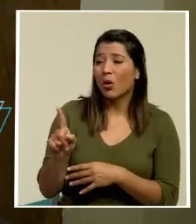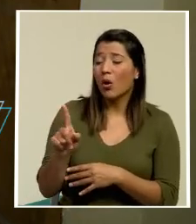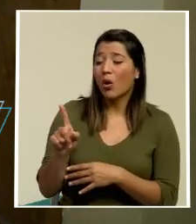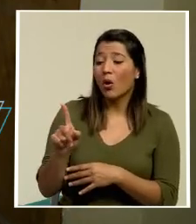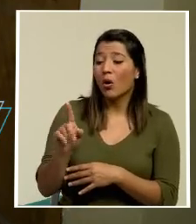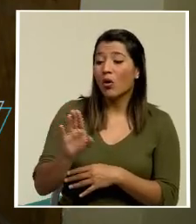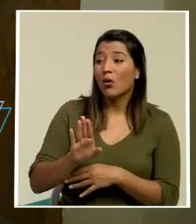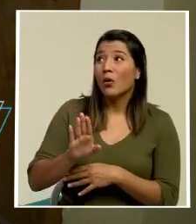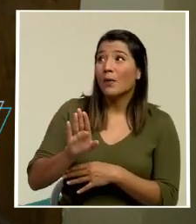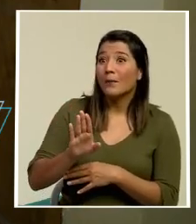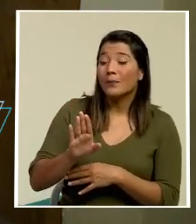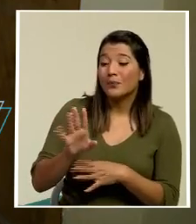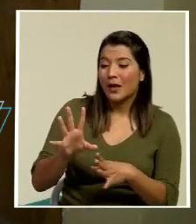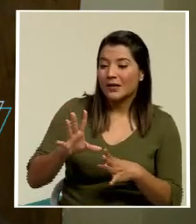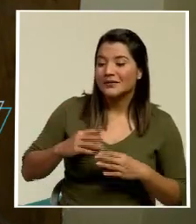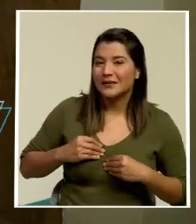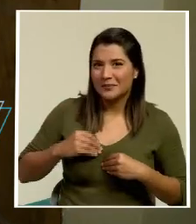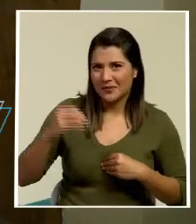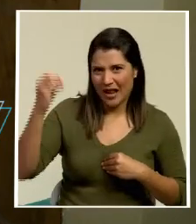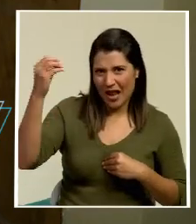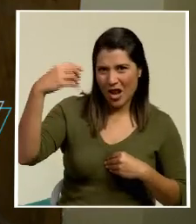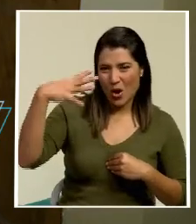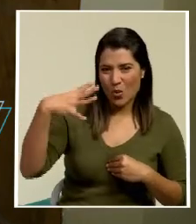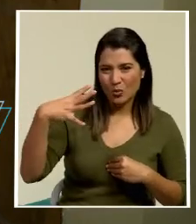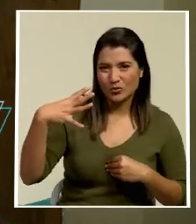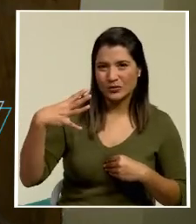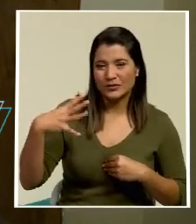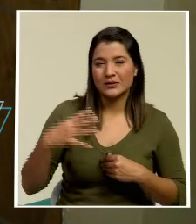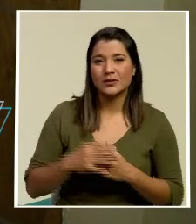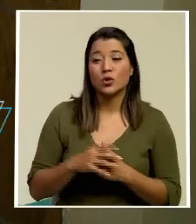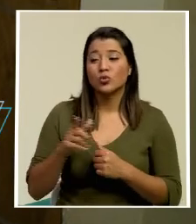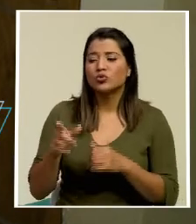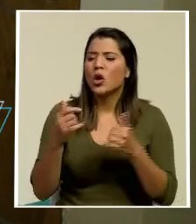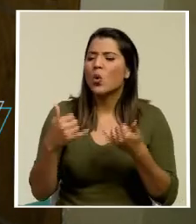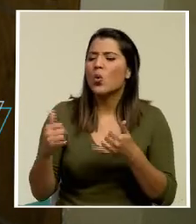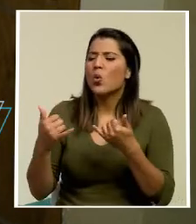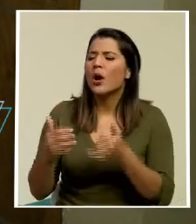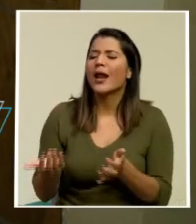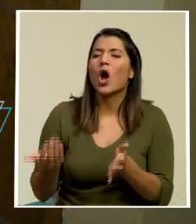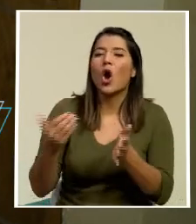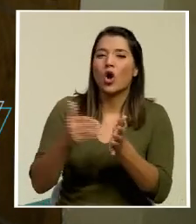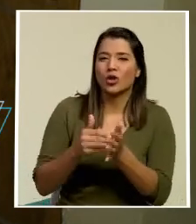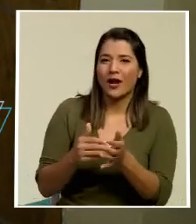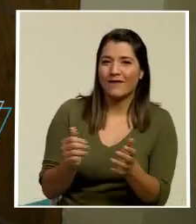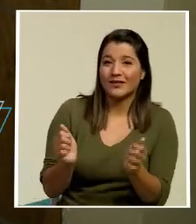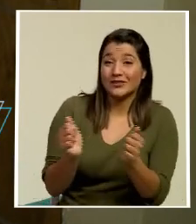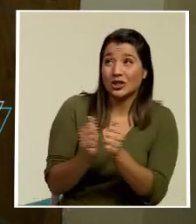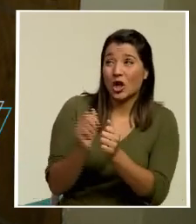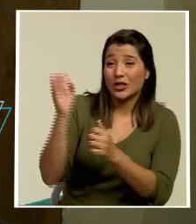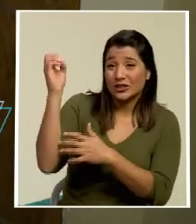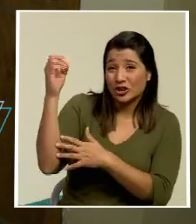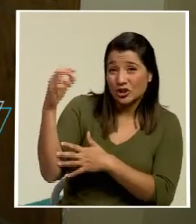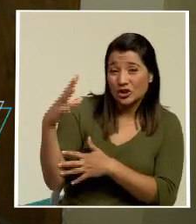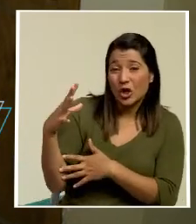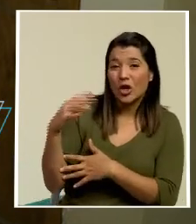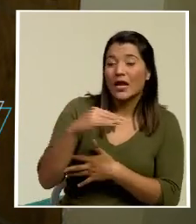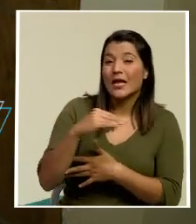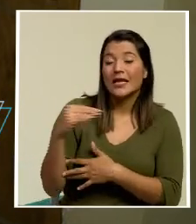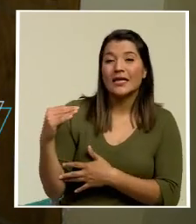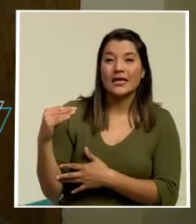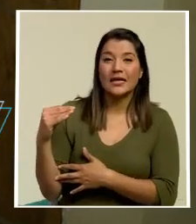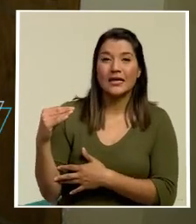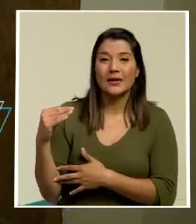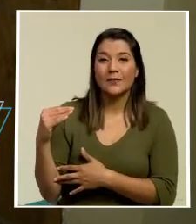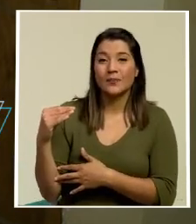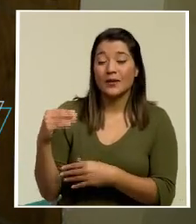las huríes te devolverán tu corazón de niño. Jugarás de nuevo entre el sol de los muertos y le daré a mi Padre